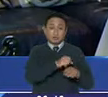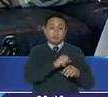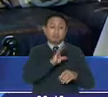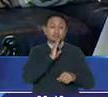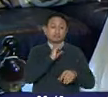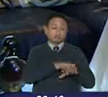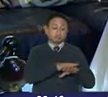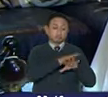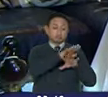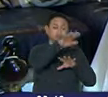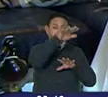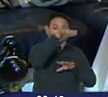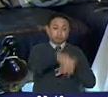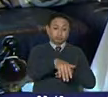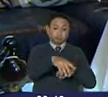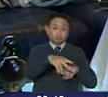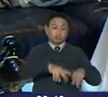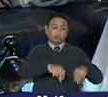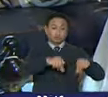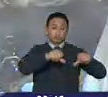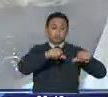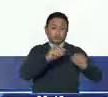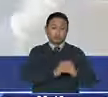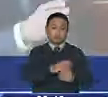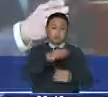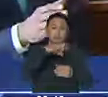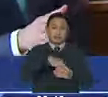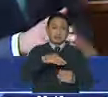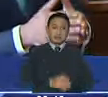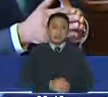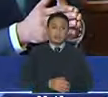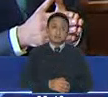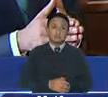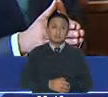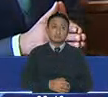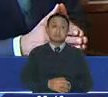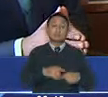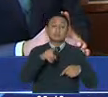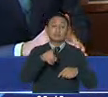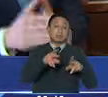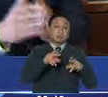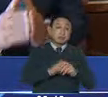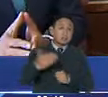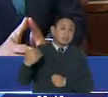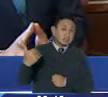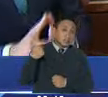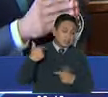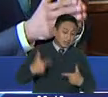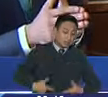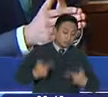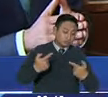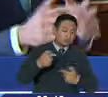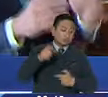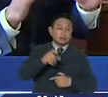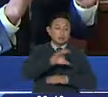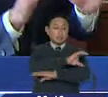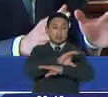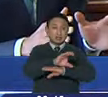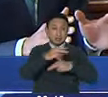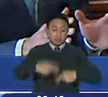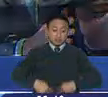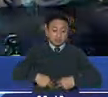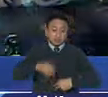drenaje, mecanización de suelos, semilla. El permiso para la tenencia de armas en el caso de los ganaderos y camaroneros, ¿solo es necesario en